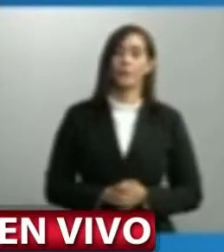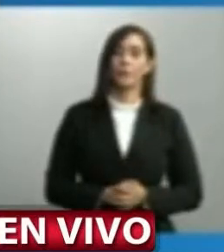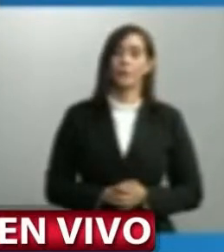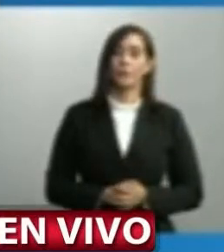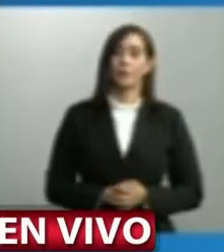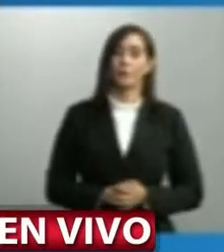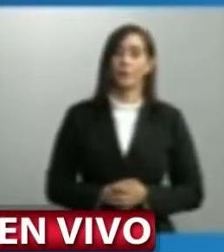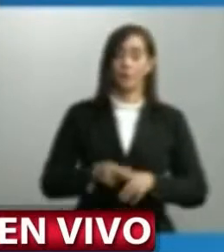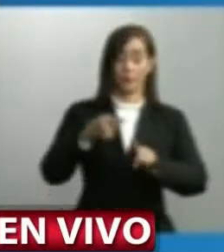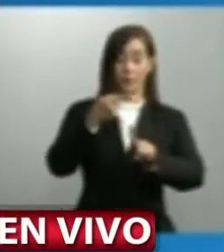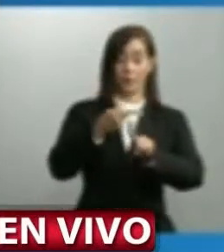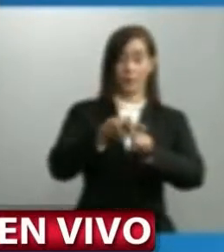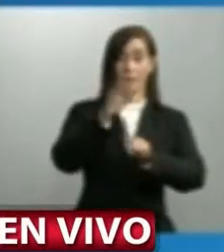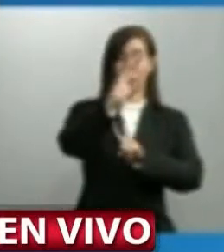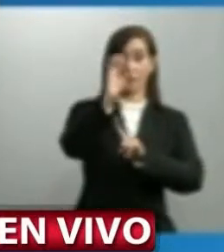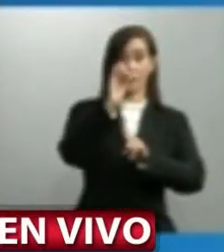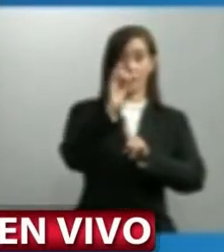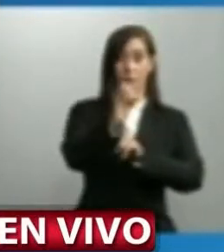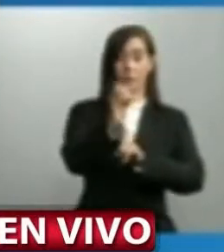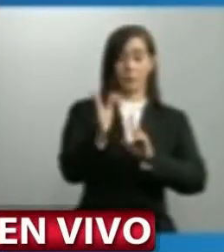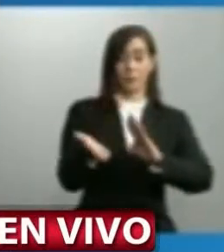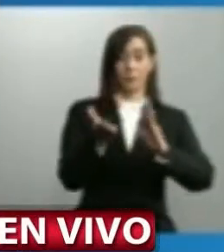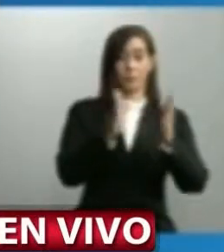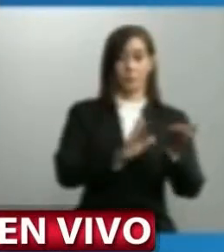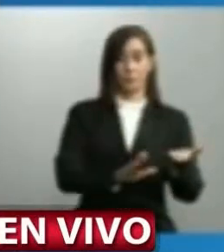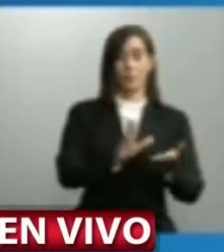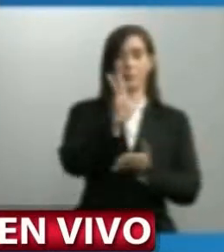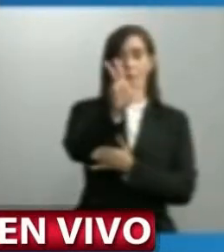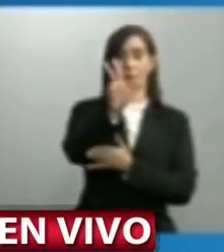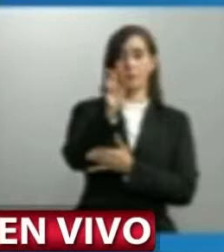La tasa de letalidad,